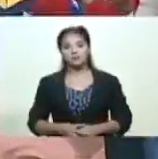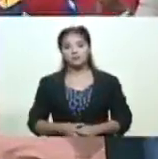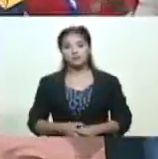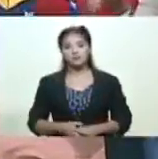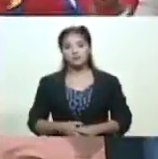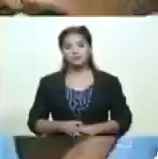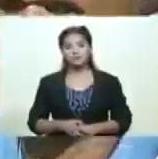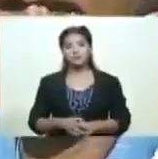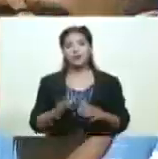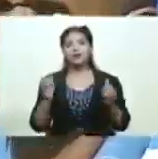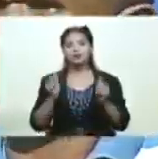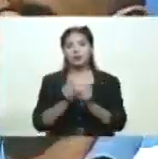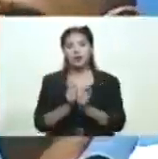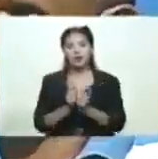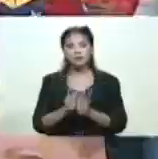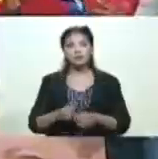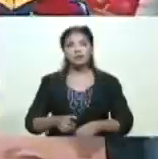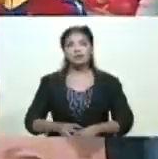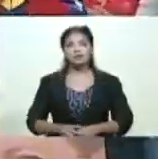en Anzoátegui,